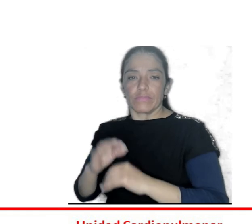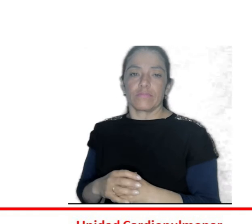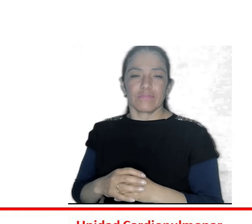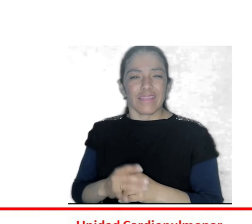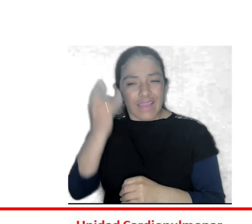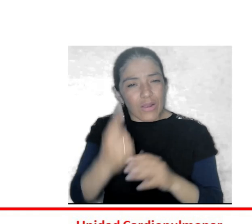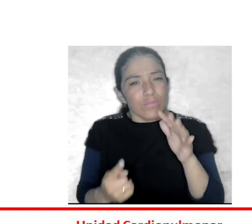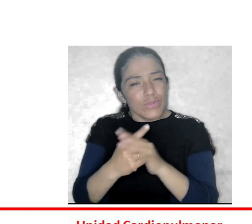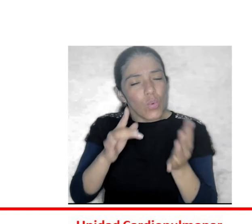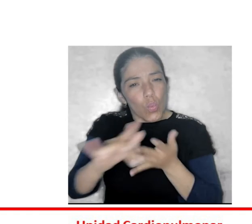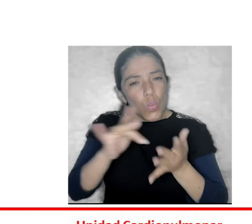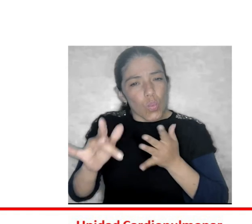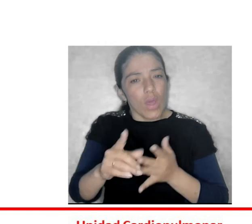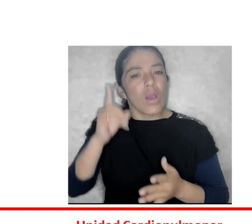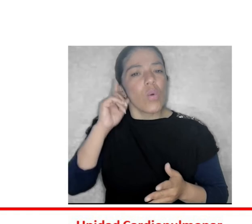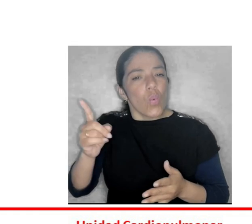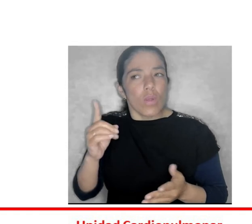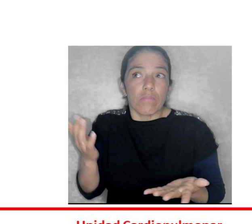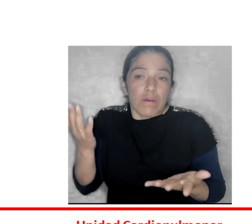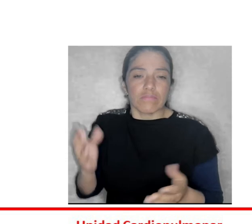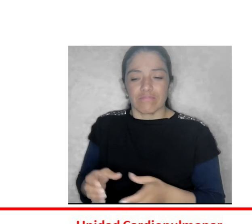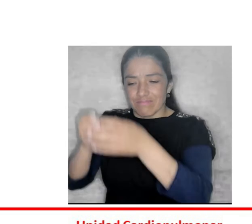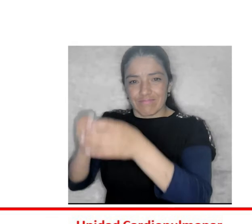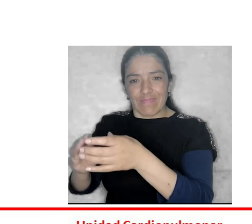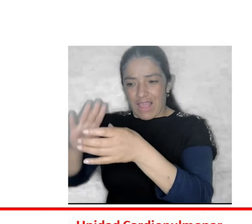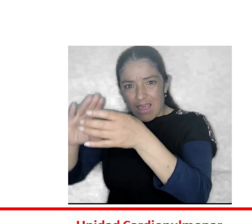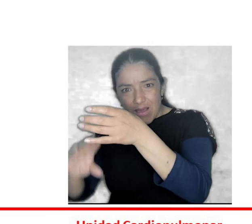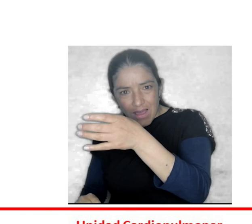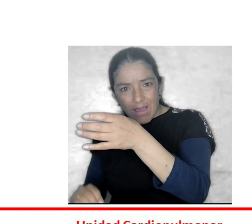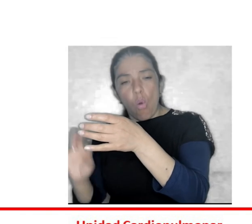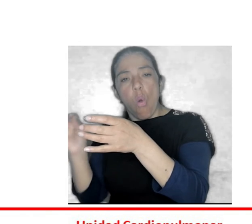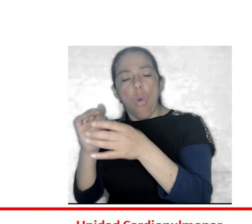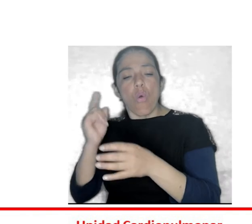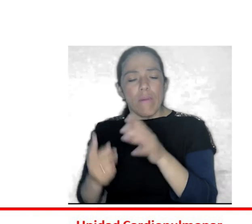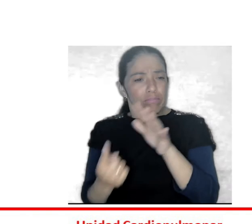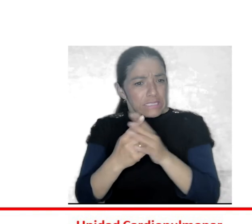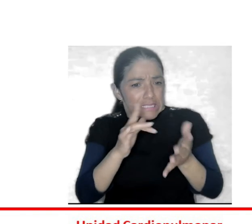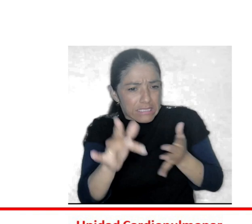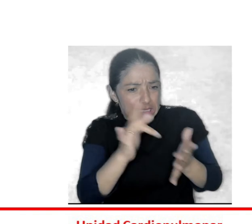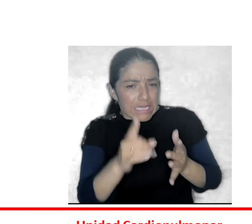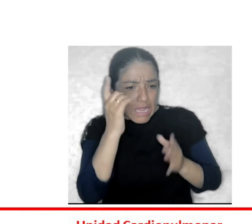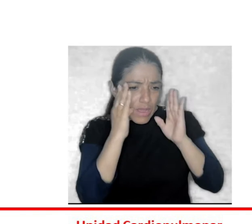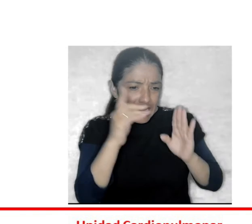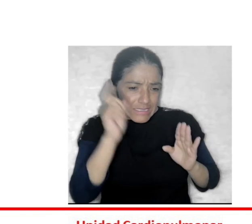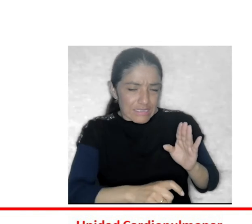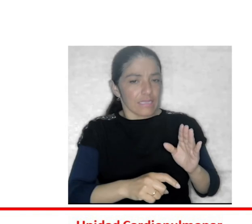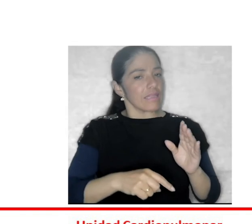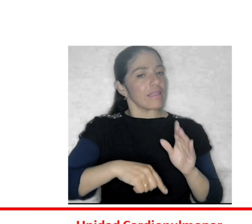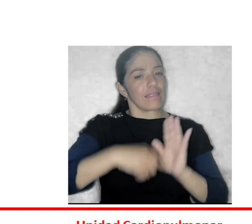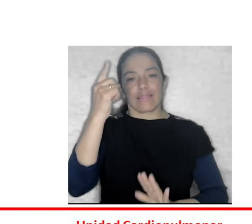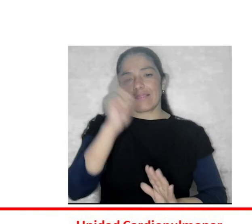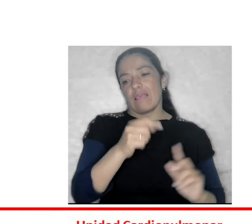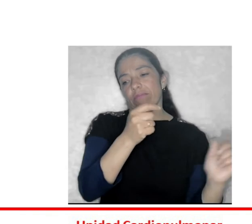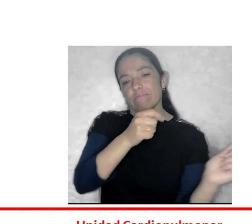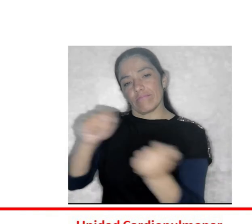Recuerda, en caso de emergencia por falta de suministro de oxígeno o signos de alarma, el paciente debe